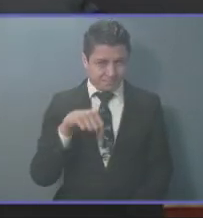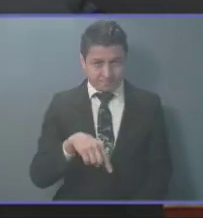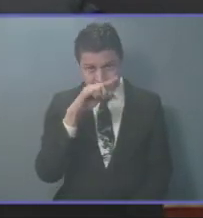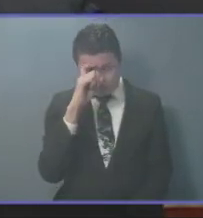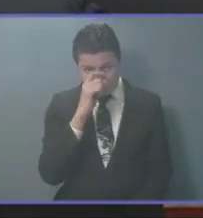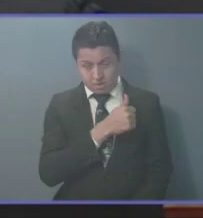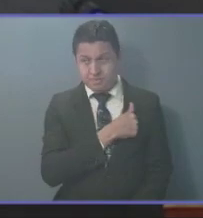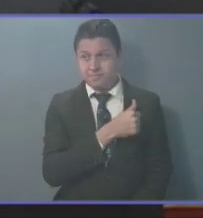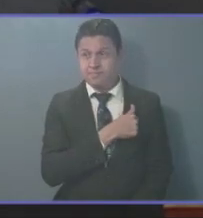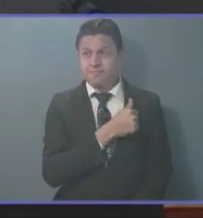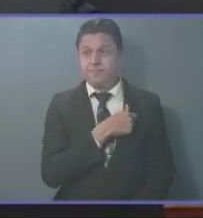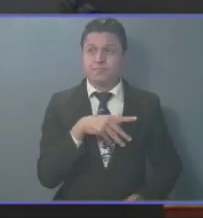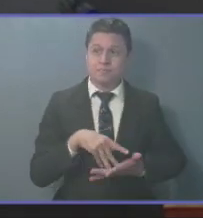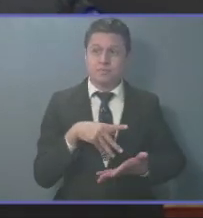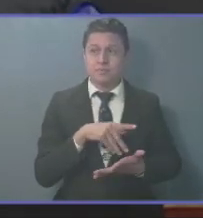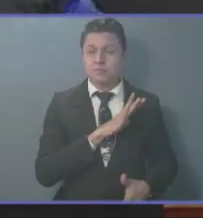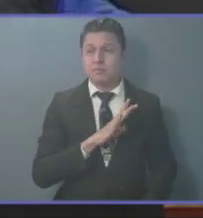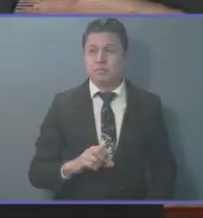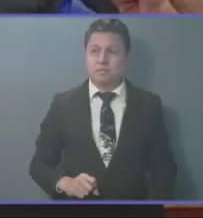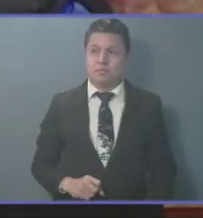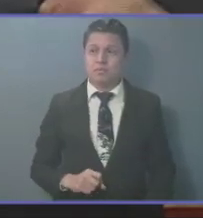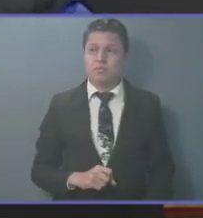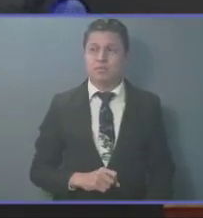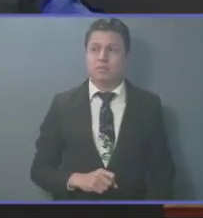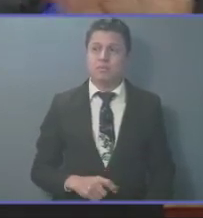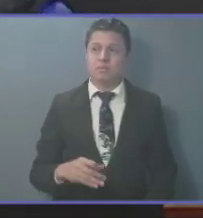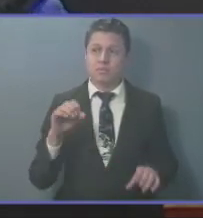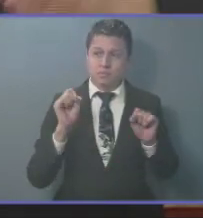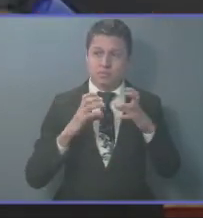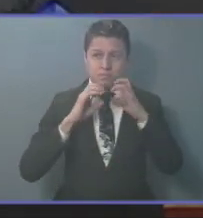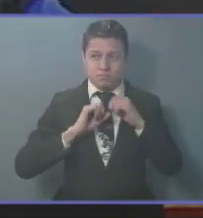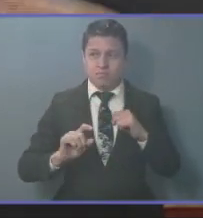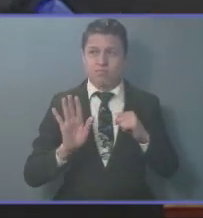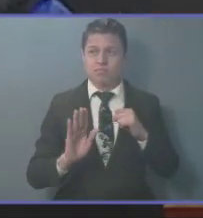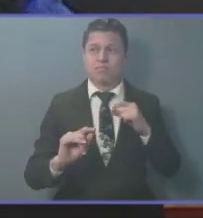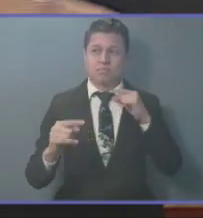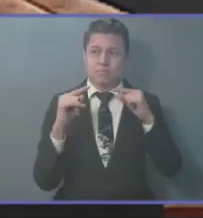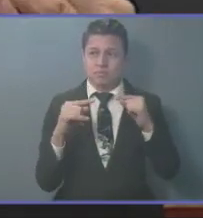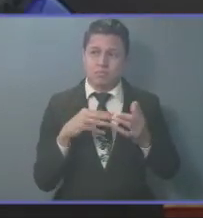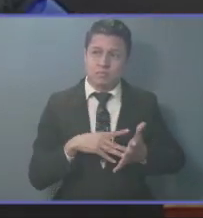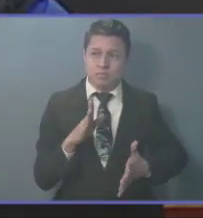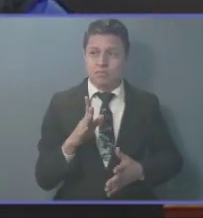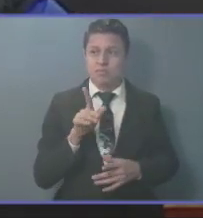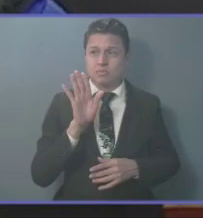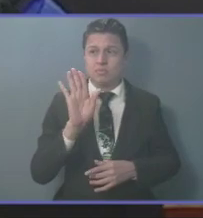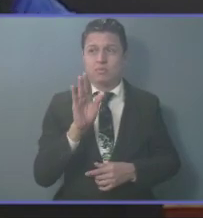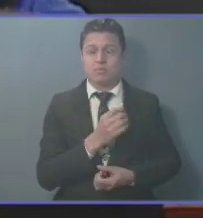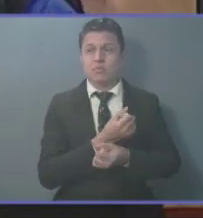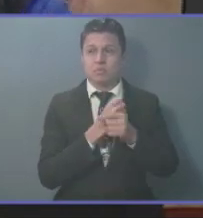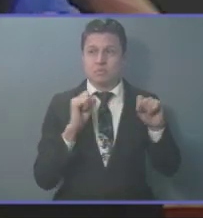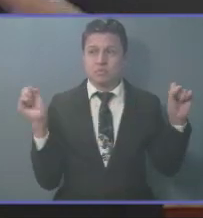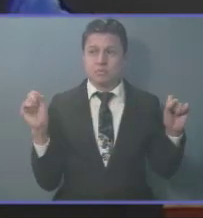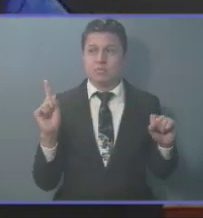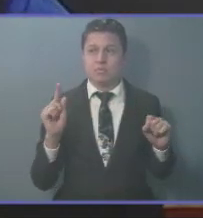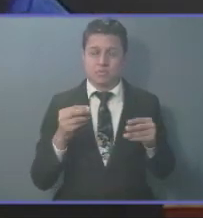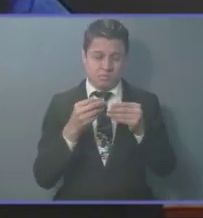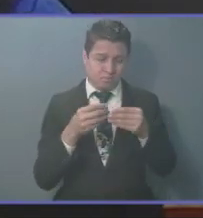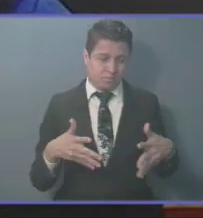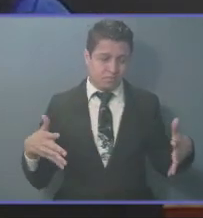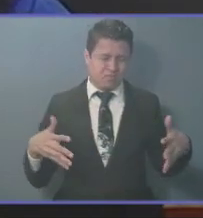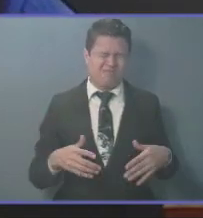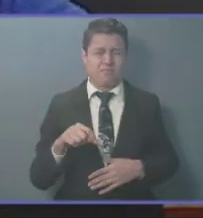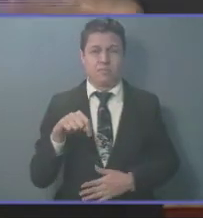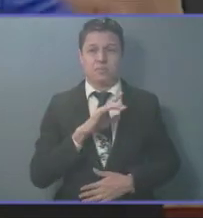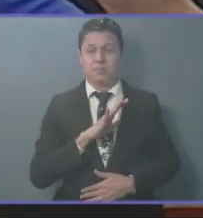nosotros, pueblo salvadoreño, de garantizar que tu democracia y tu libertad no sea la